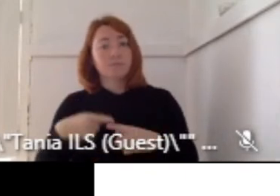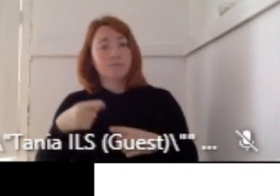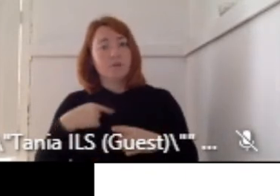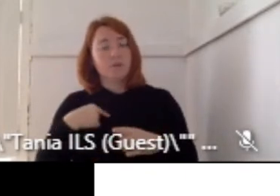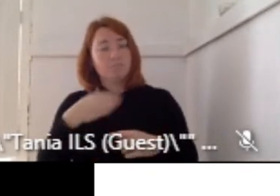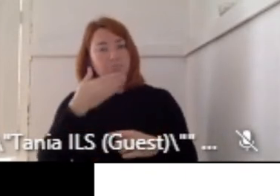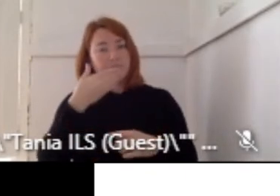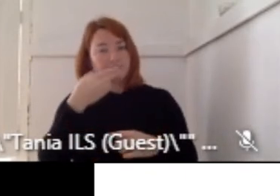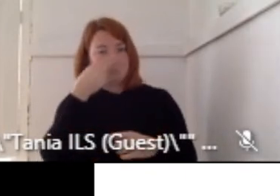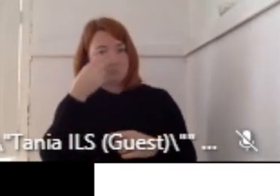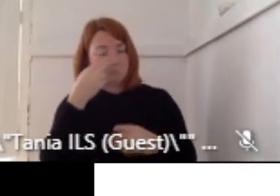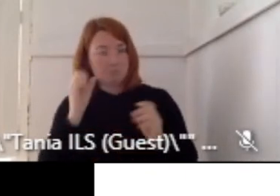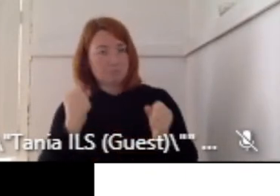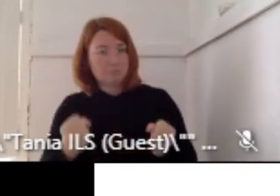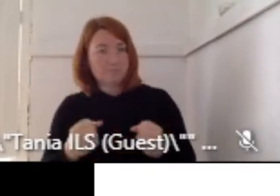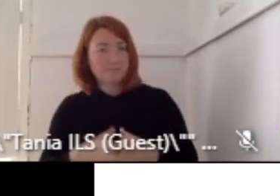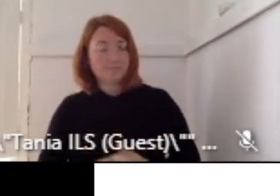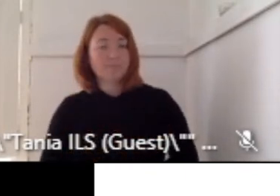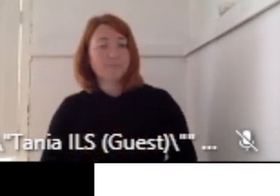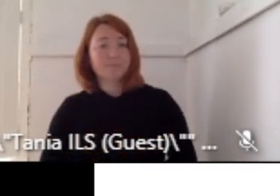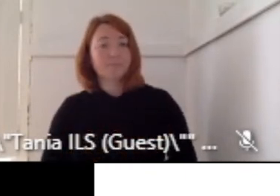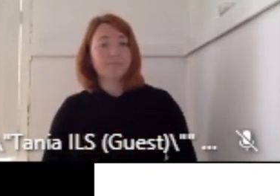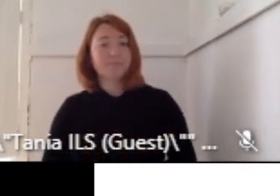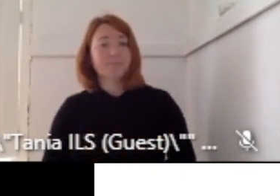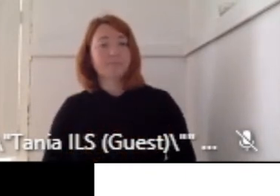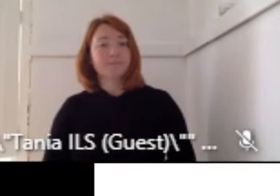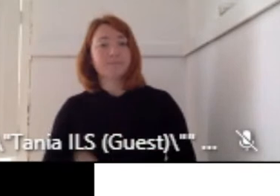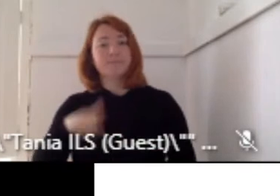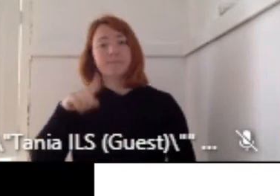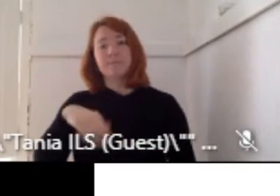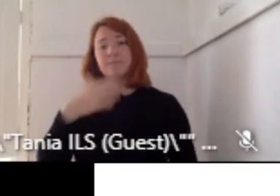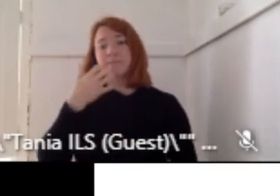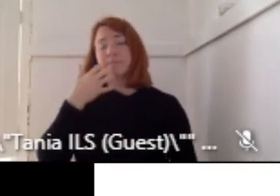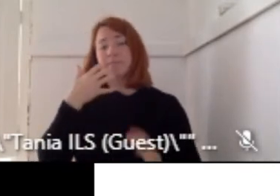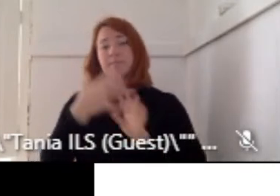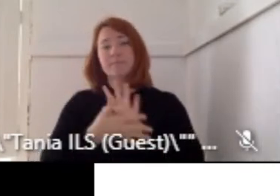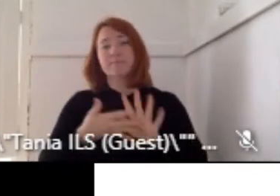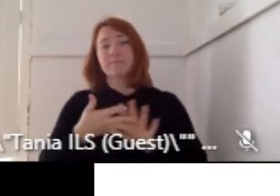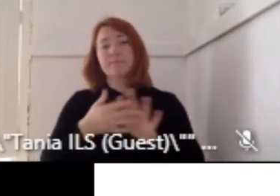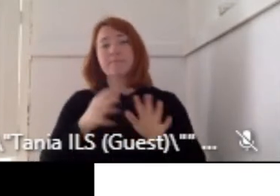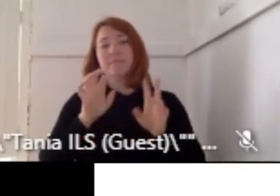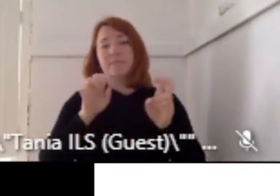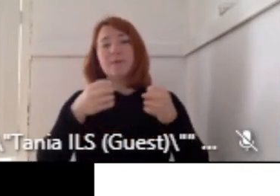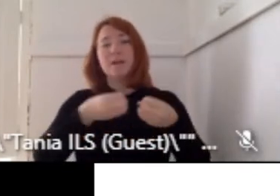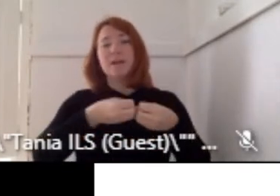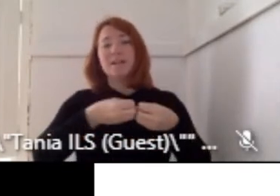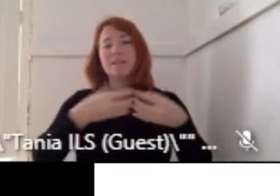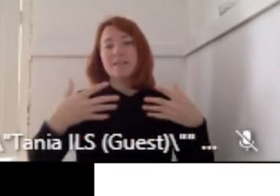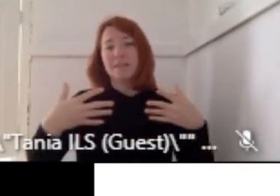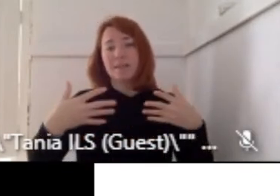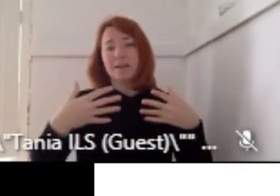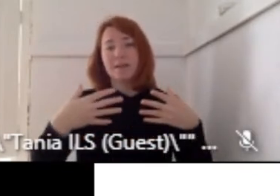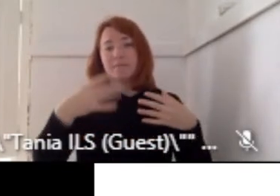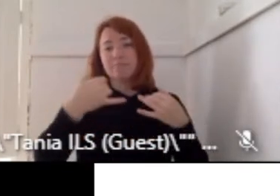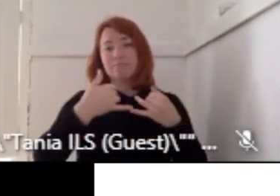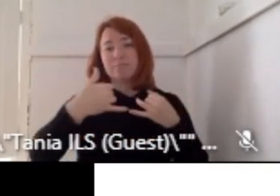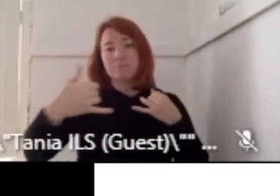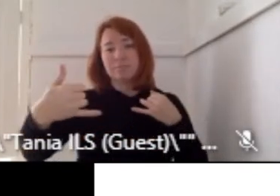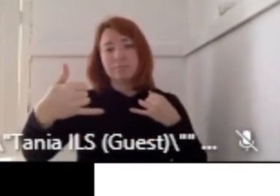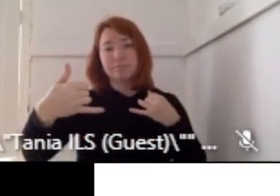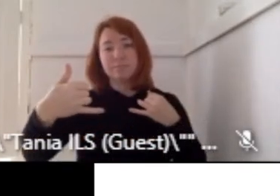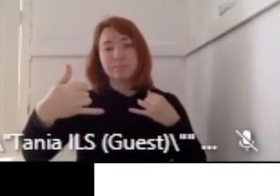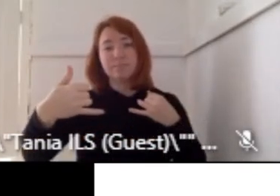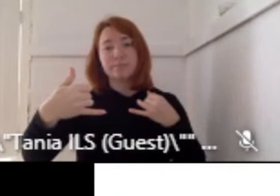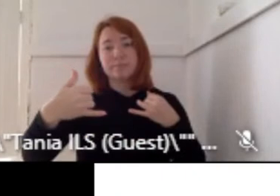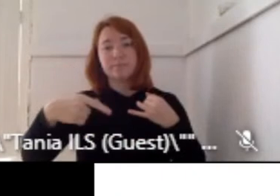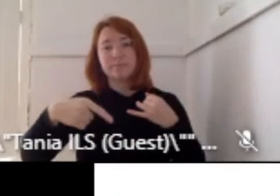interesante. También este mismo tema, cuando hablamos de transmisión de la electricidad y de líneas de alta